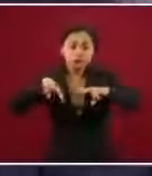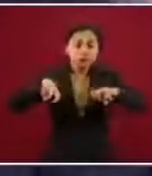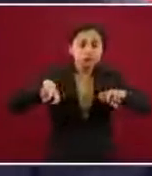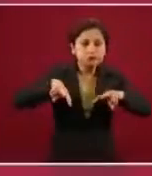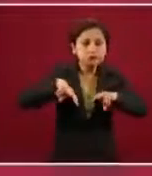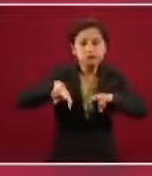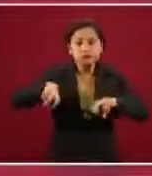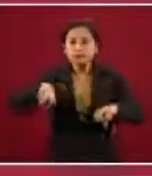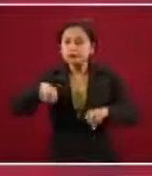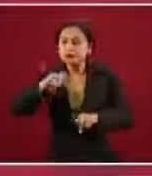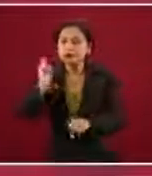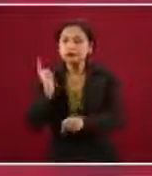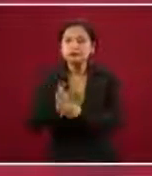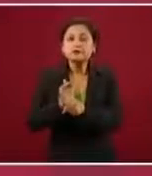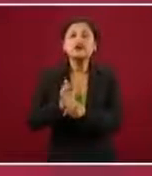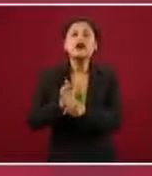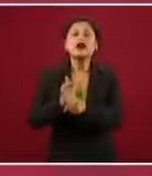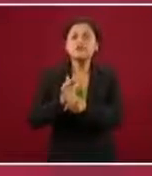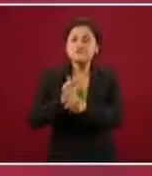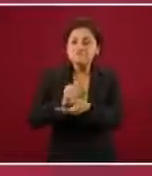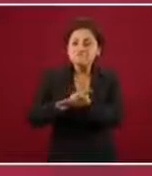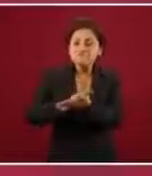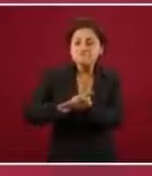creados hay